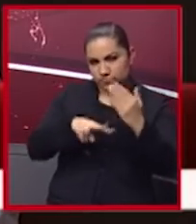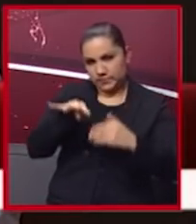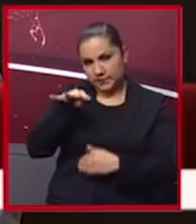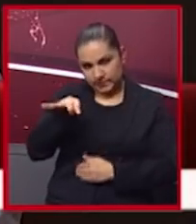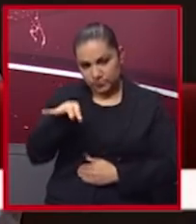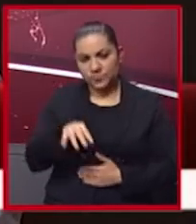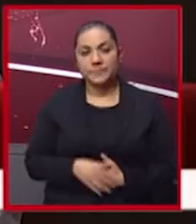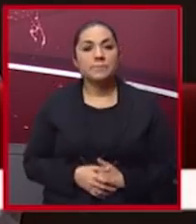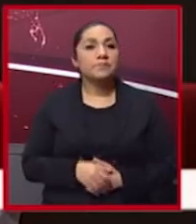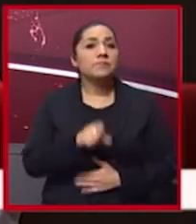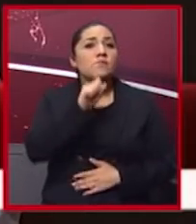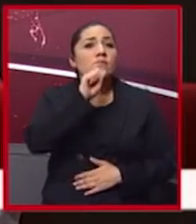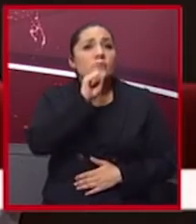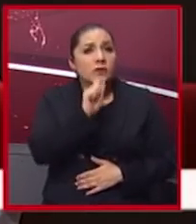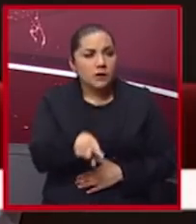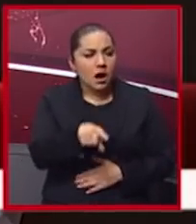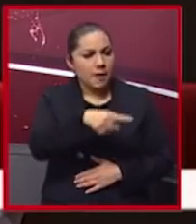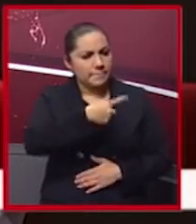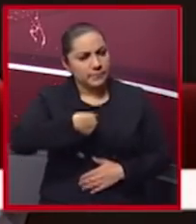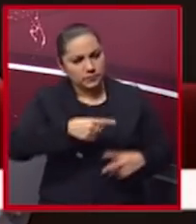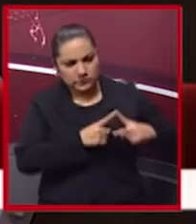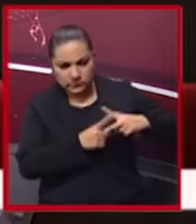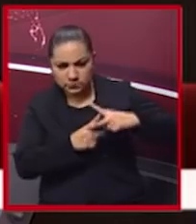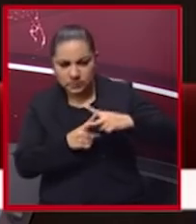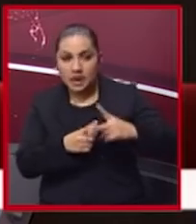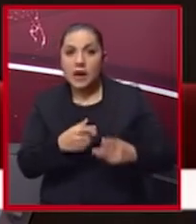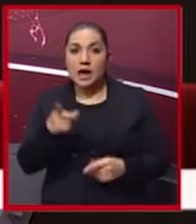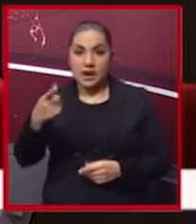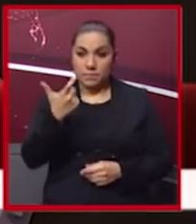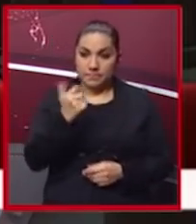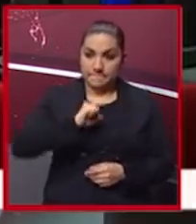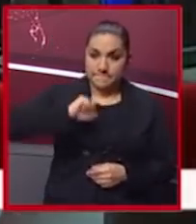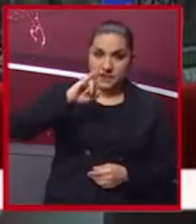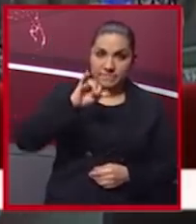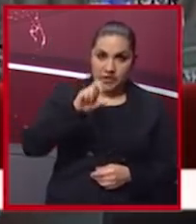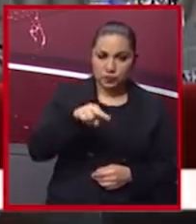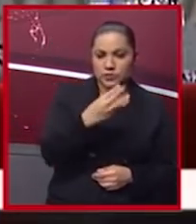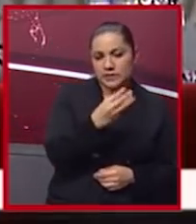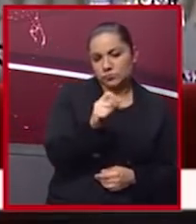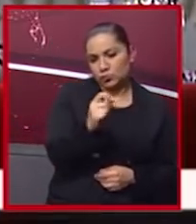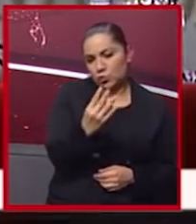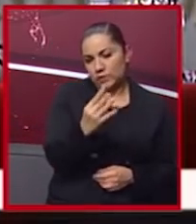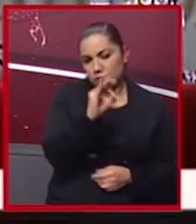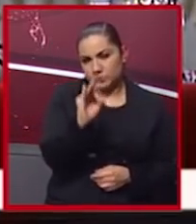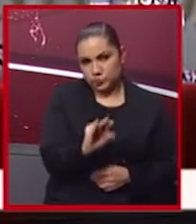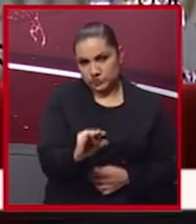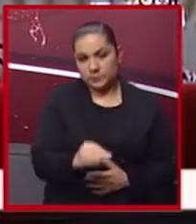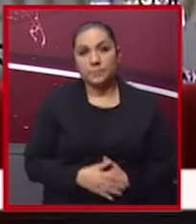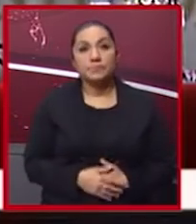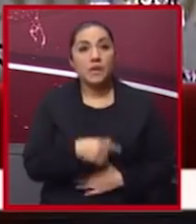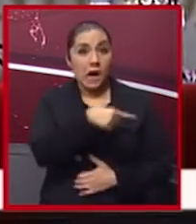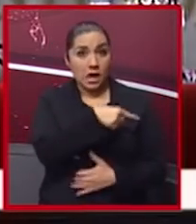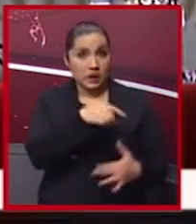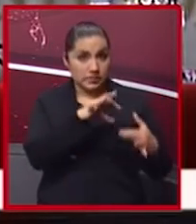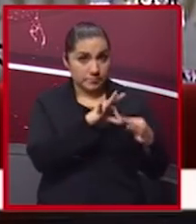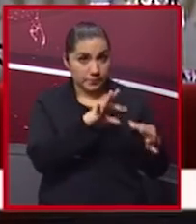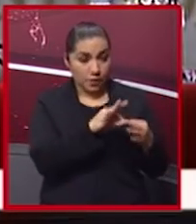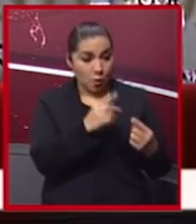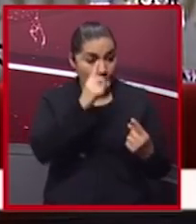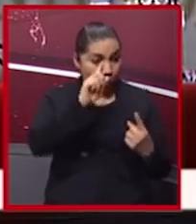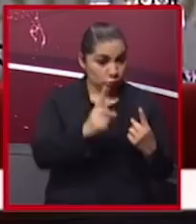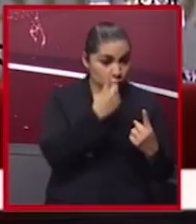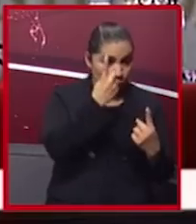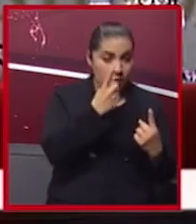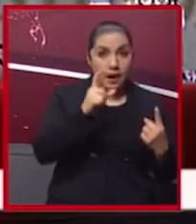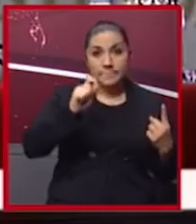esperando una inflación de 3.4%. Dijo que se espera un tipo de cambio promedio de 20 pesos por